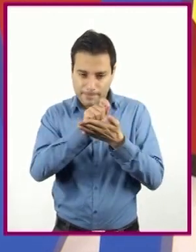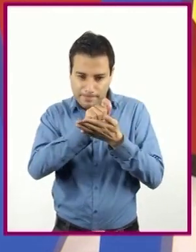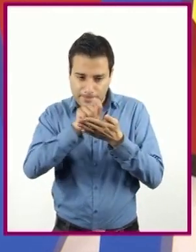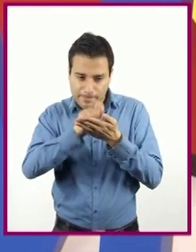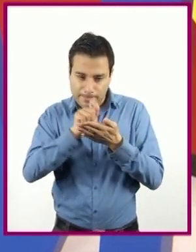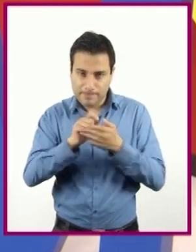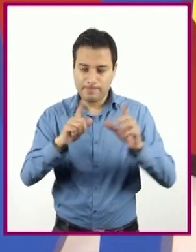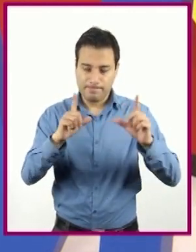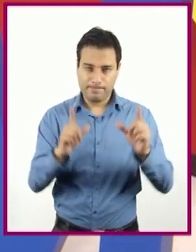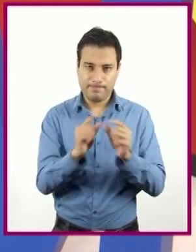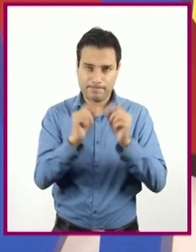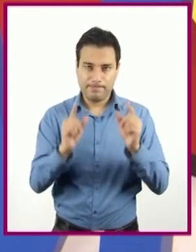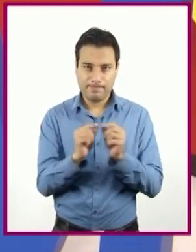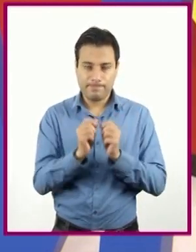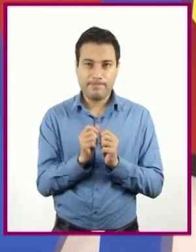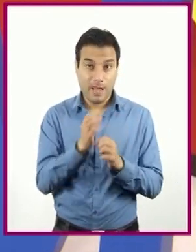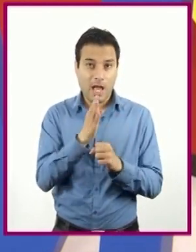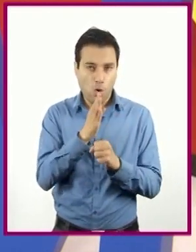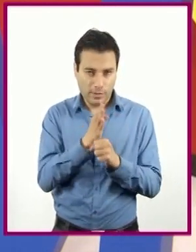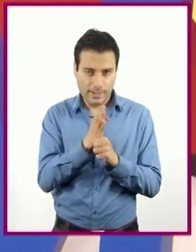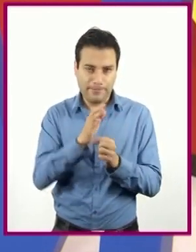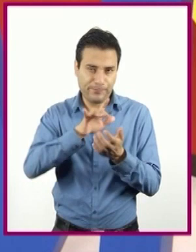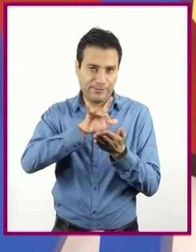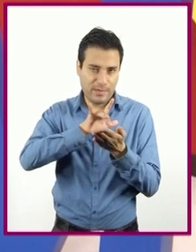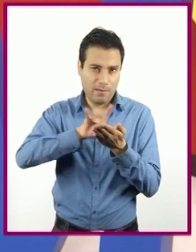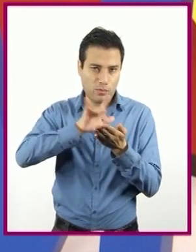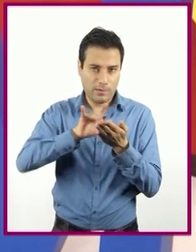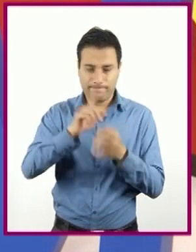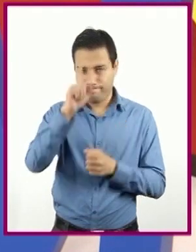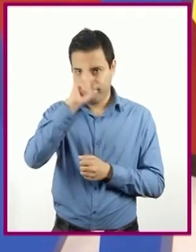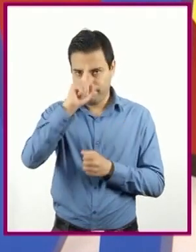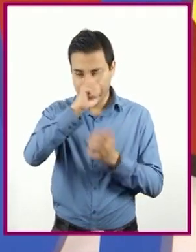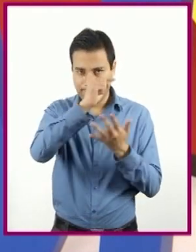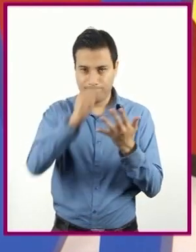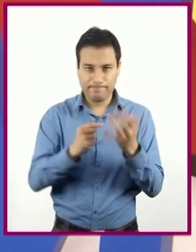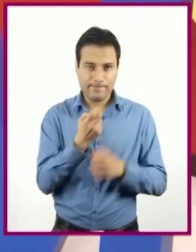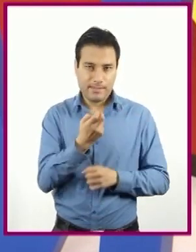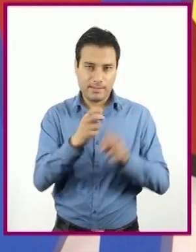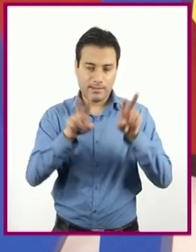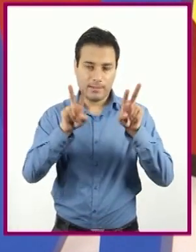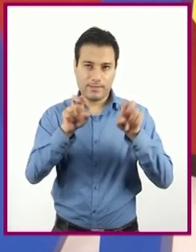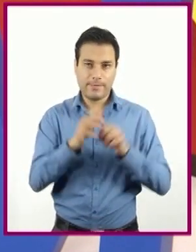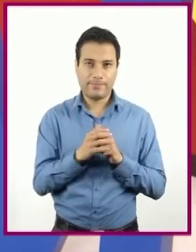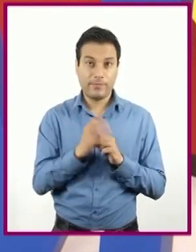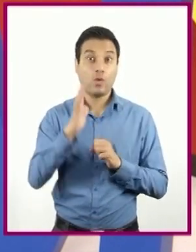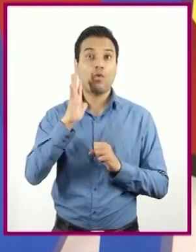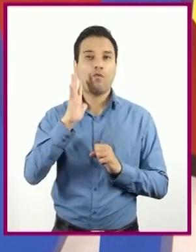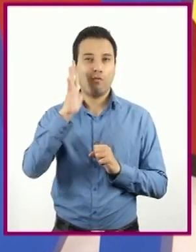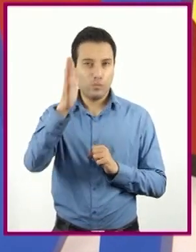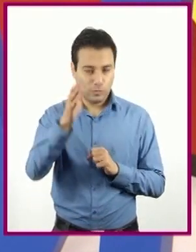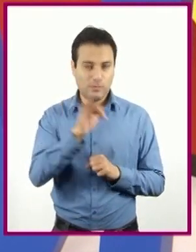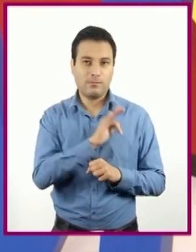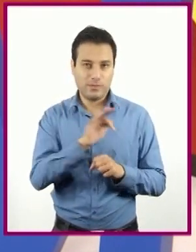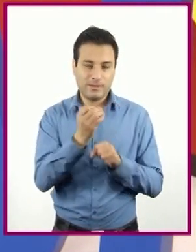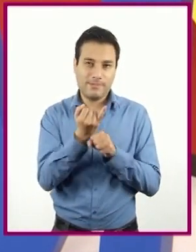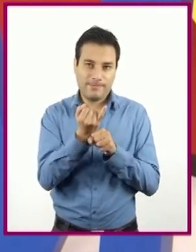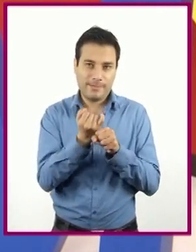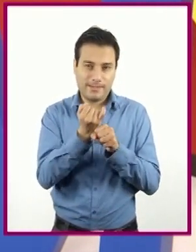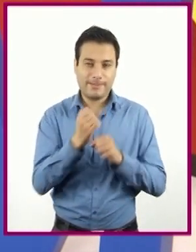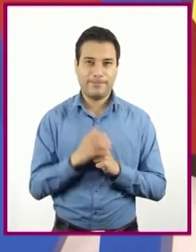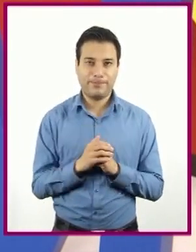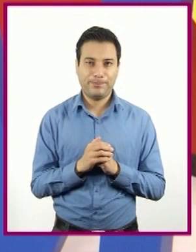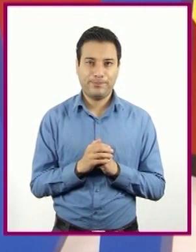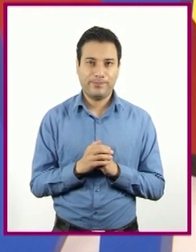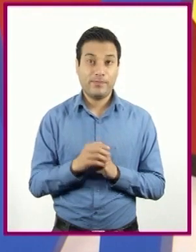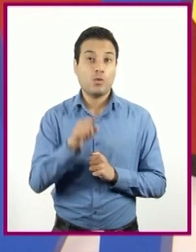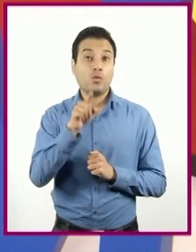servirá para consolidar y ampliar sus conocimientos sobre este contenido, pues les servirá en futuras investigaciones, cada vez que tengan